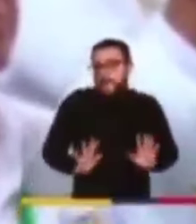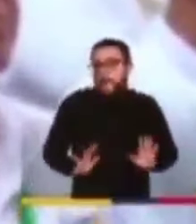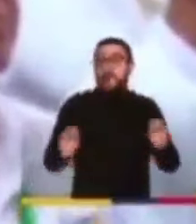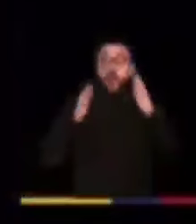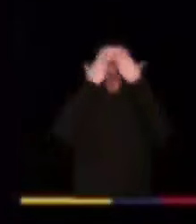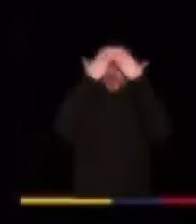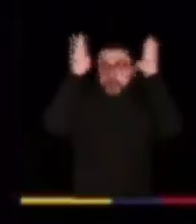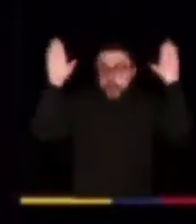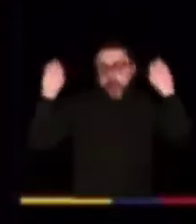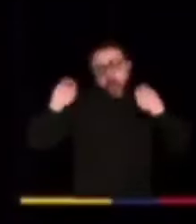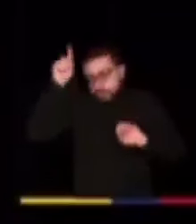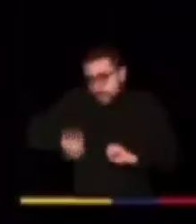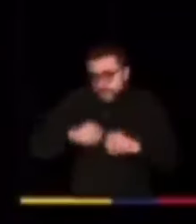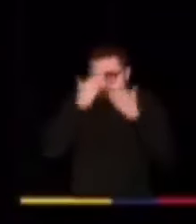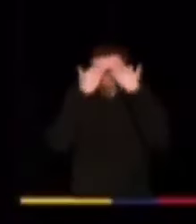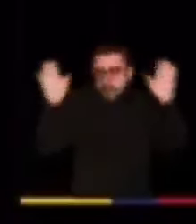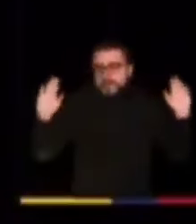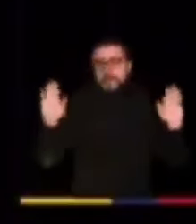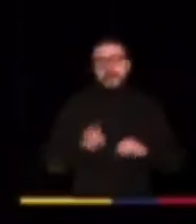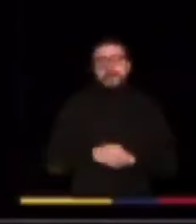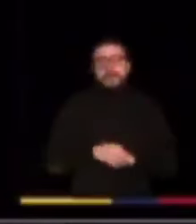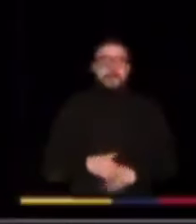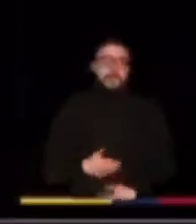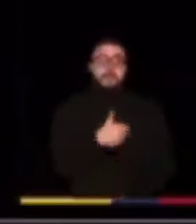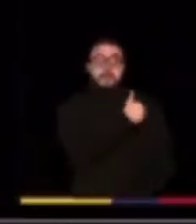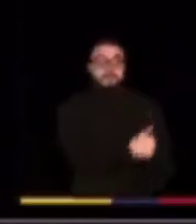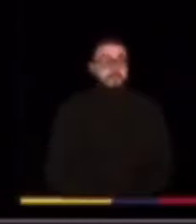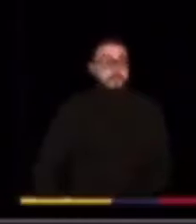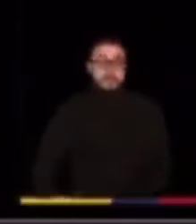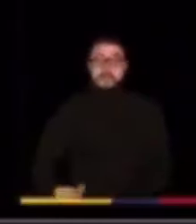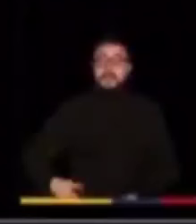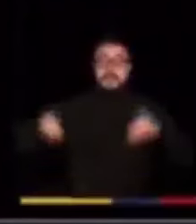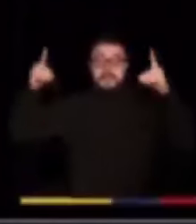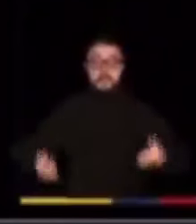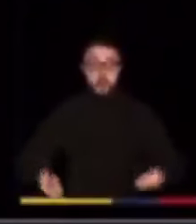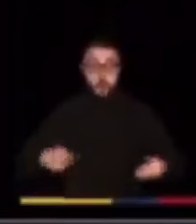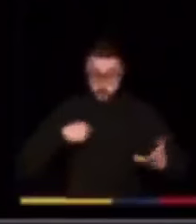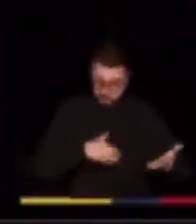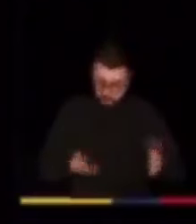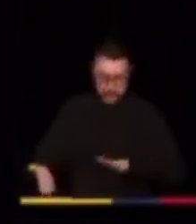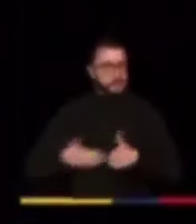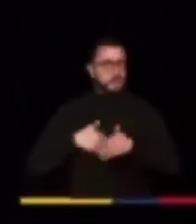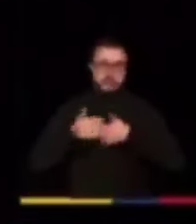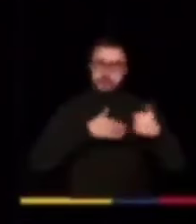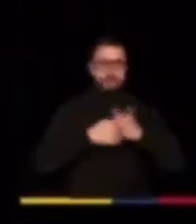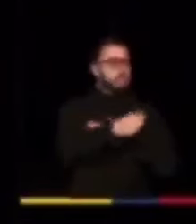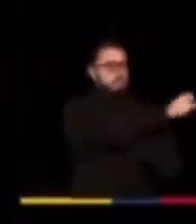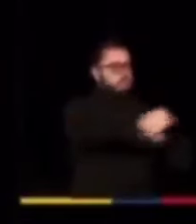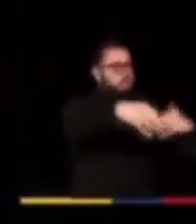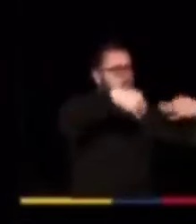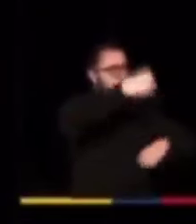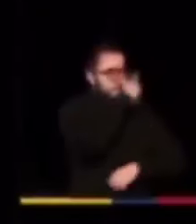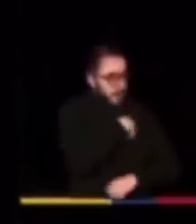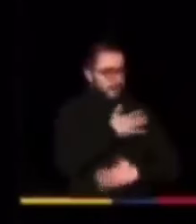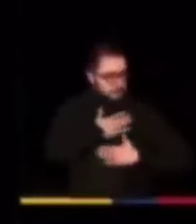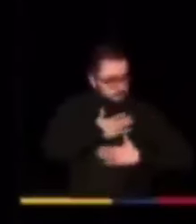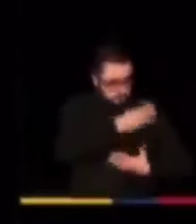hay una democracia. El presidente llegará hasta donde el pueblo diga, no importa mi vida. Hasta donde el pueblo